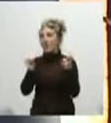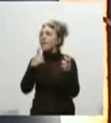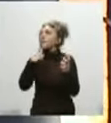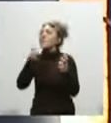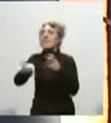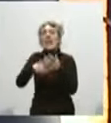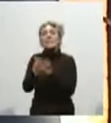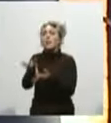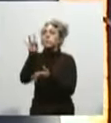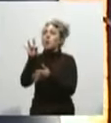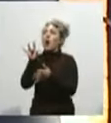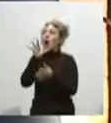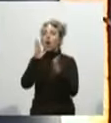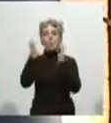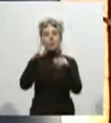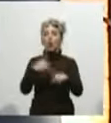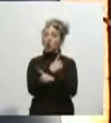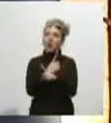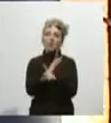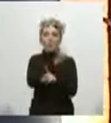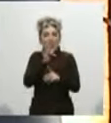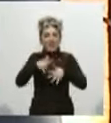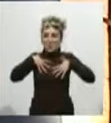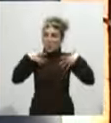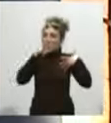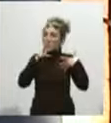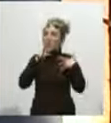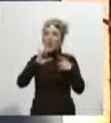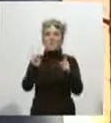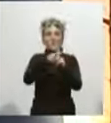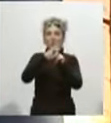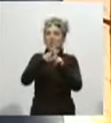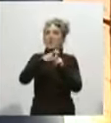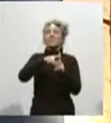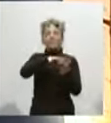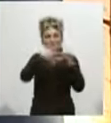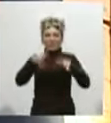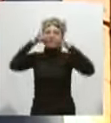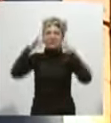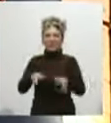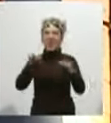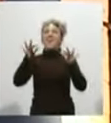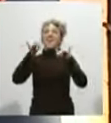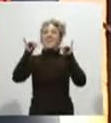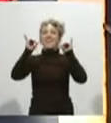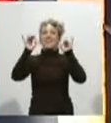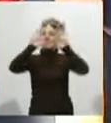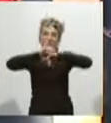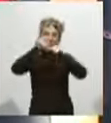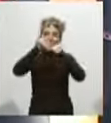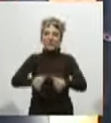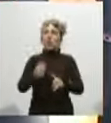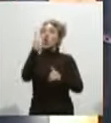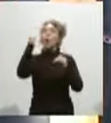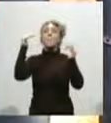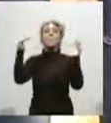pero también de emoción por haber hecho grande esta gala. No solamente a los que están aquí, más de 2.000 personas esta noche